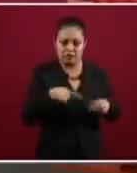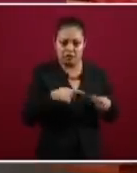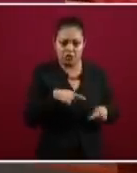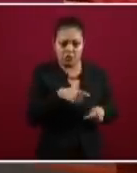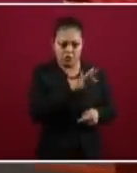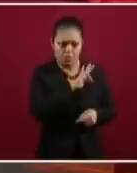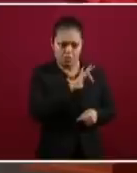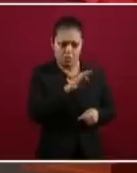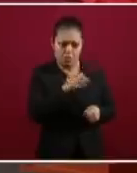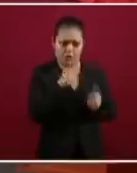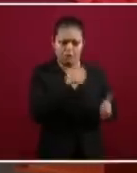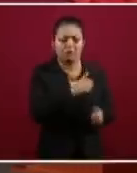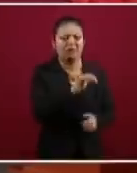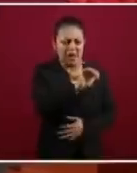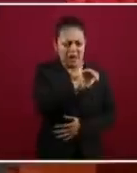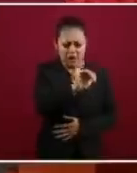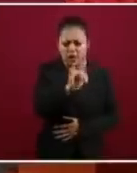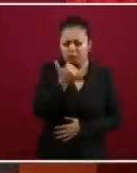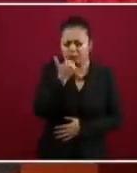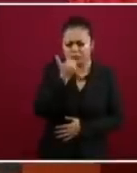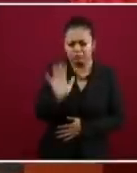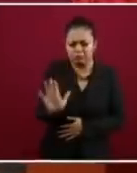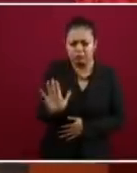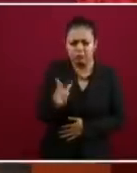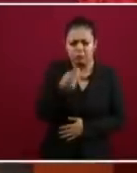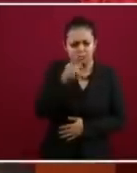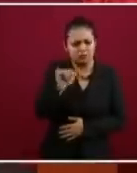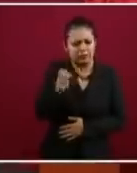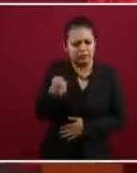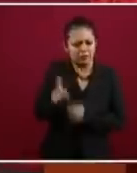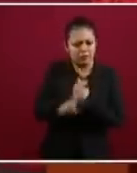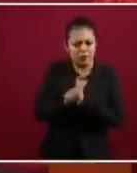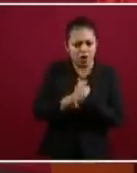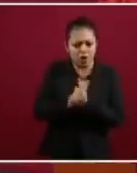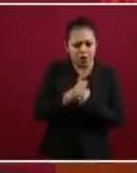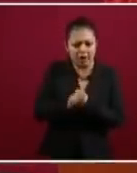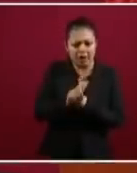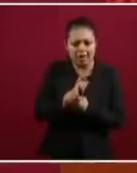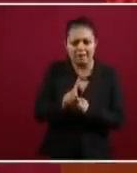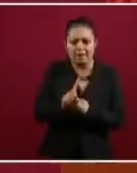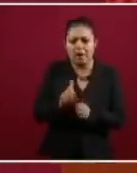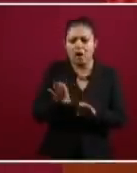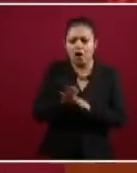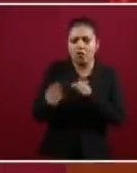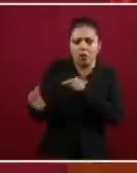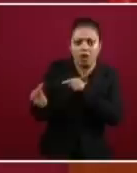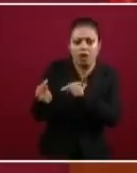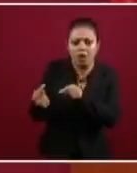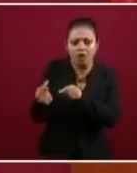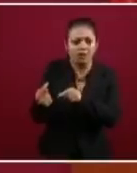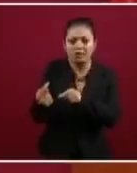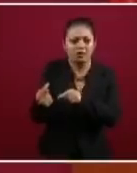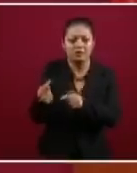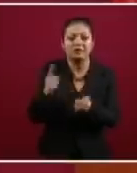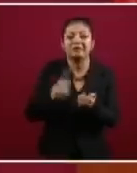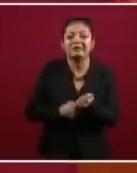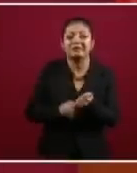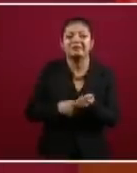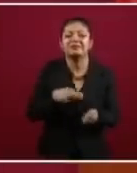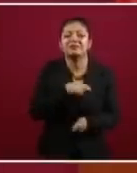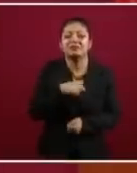aplicar. Pero también no hay ningún problema, porque esto no es un asunto leguleyo, es un asunto de